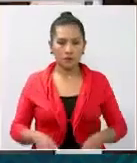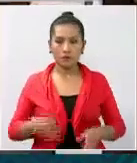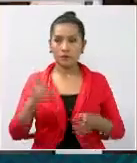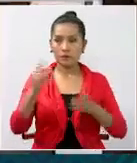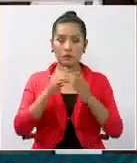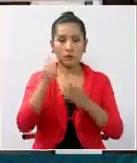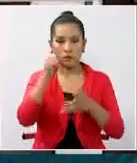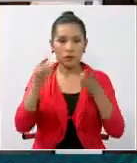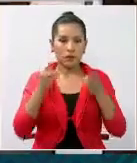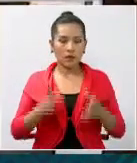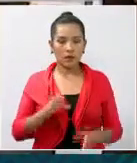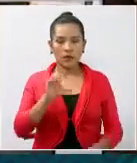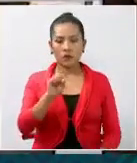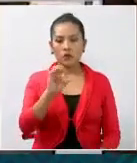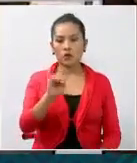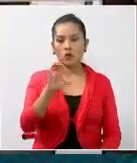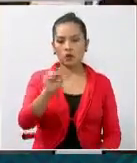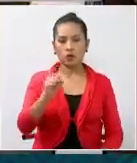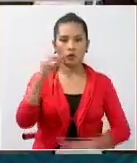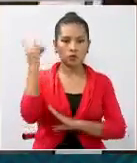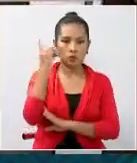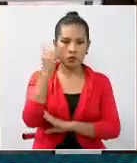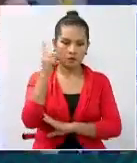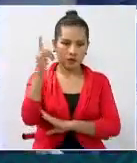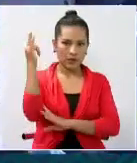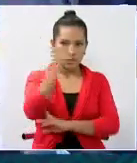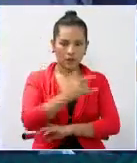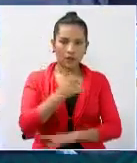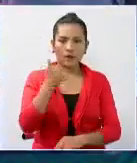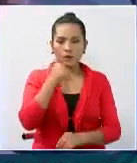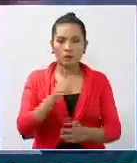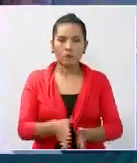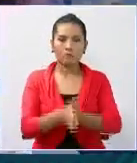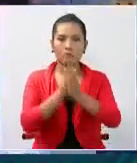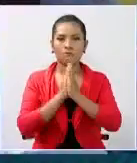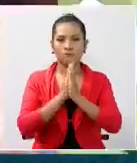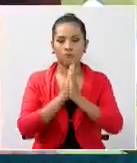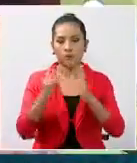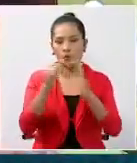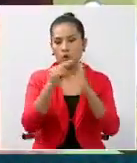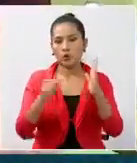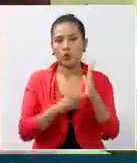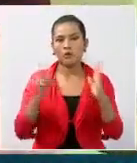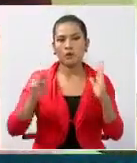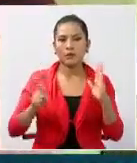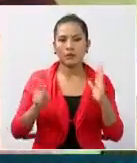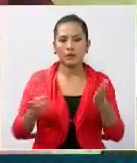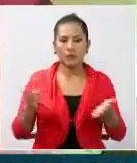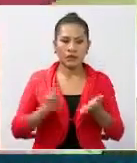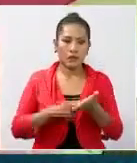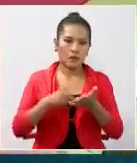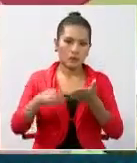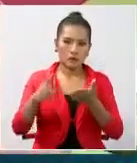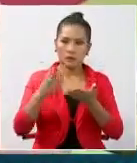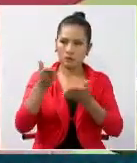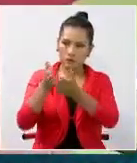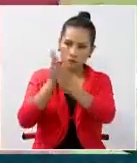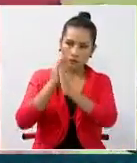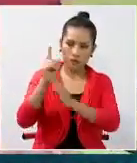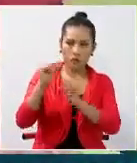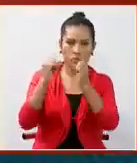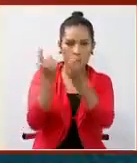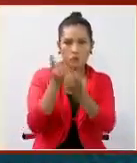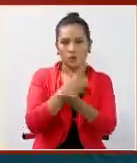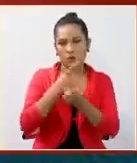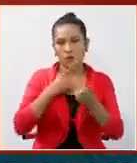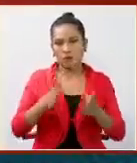El Alto Aldeas Infantiles SOS Bolivia, Gladys Villazón, pide que la norma sea aprobada por la Cámara de Diputados a la brevedad